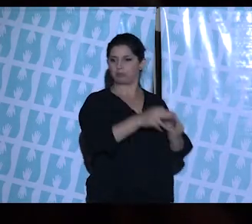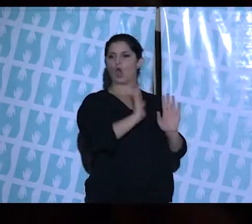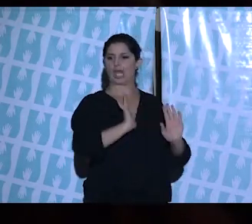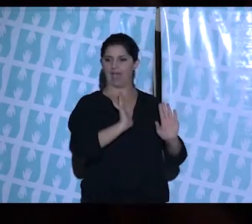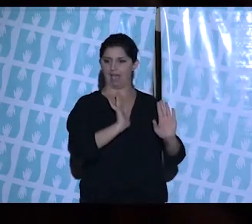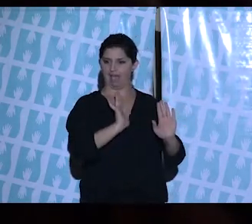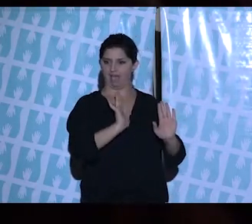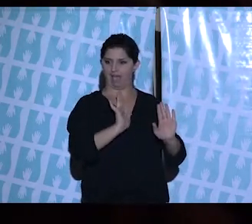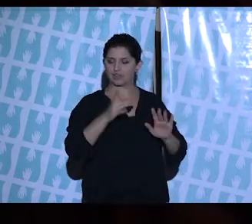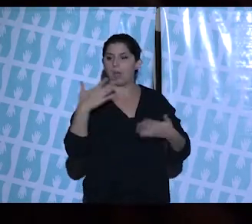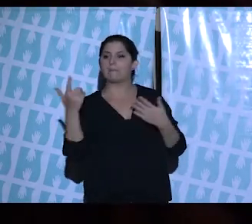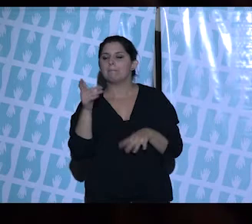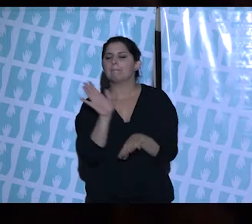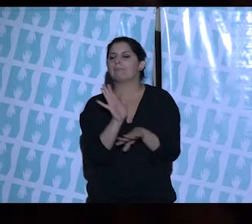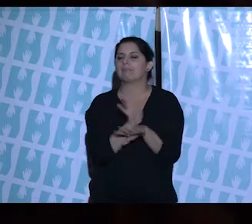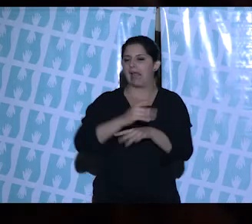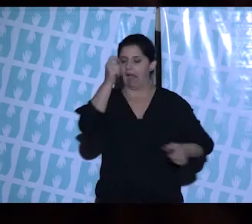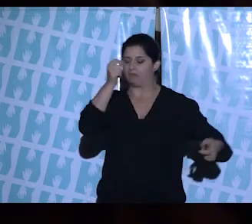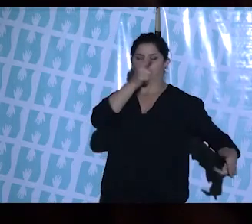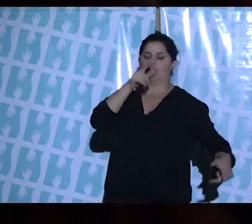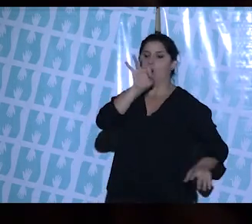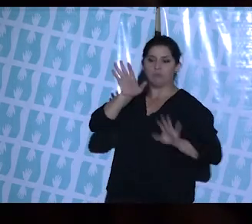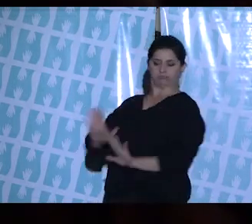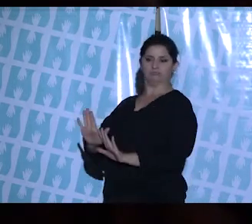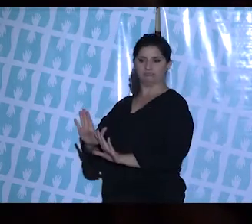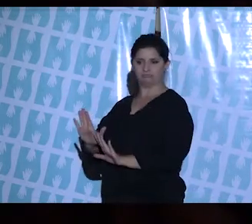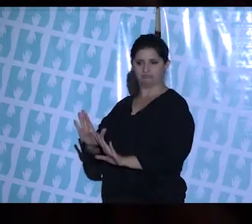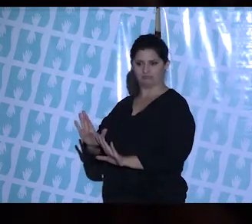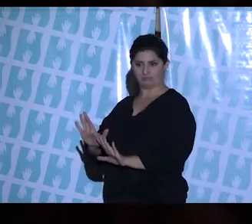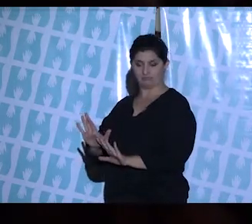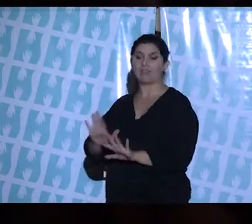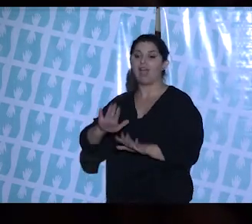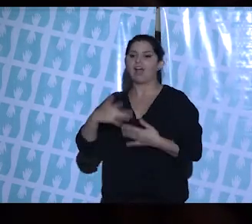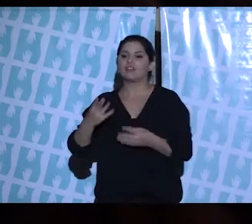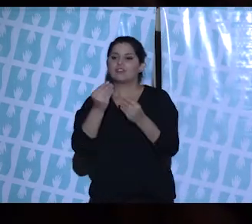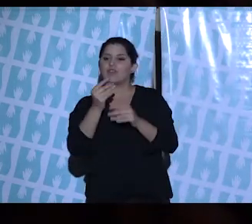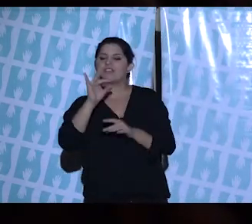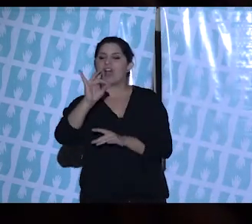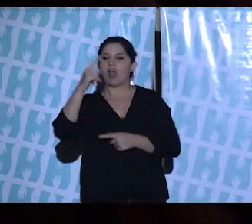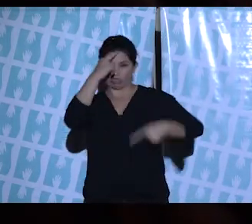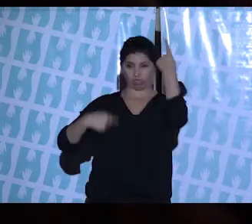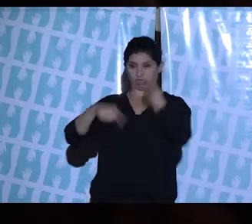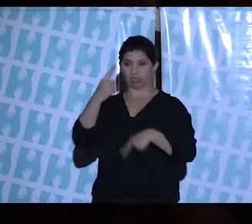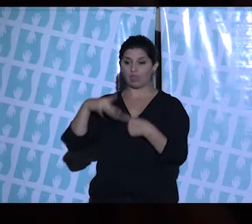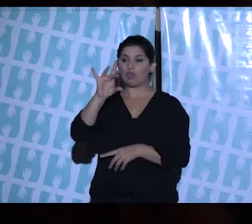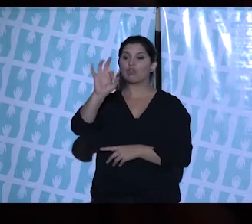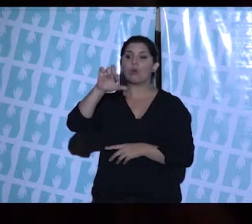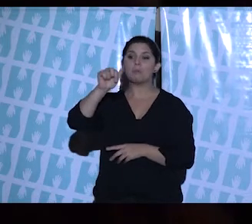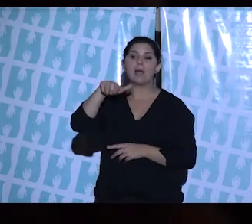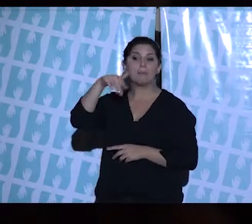si hubiera un acelerador y un freno. O sea que la dopamina actúa como un